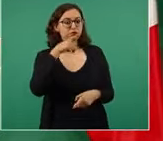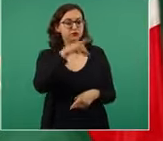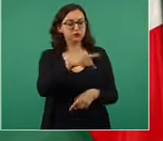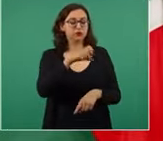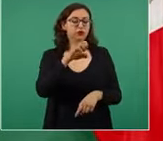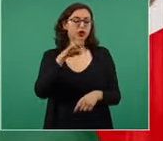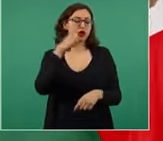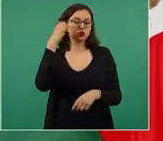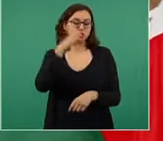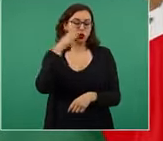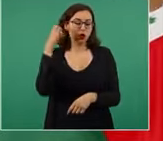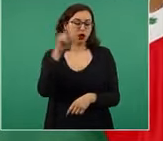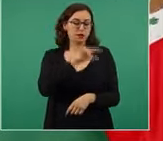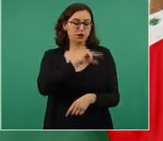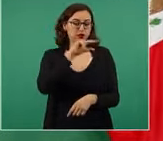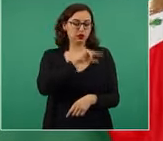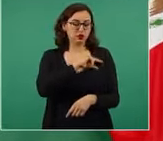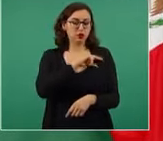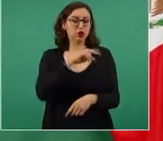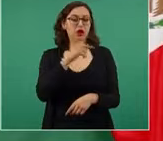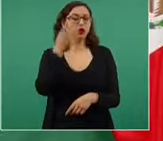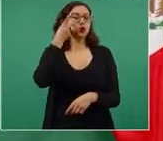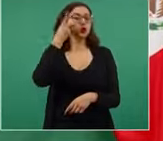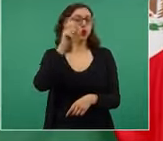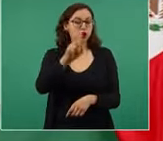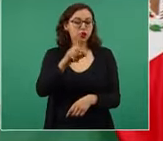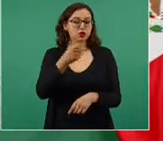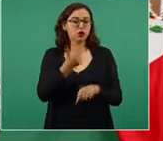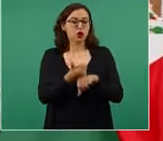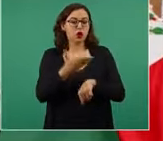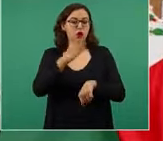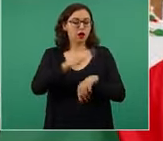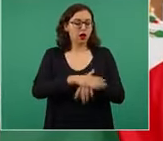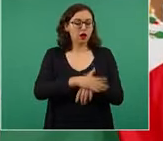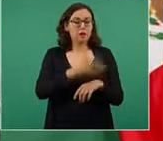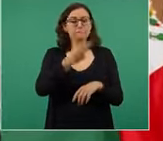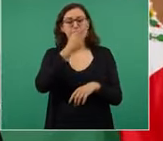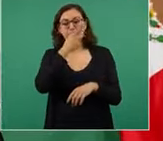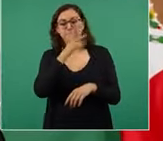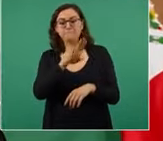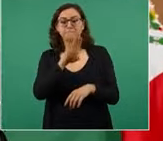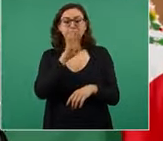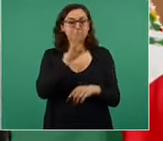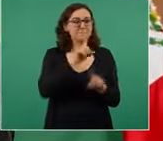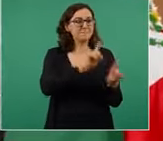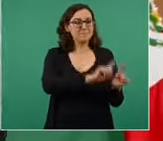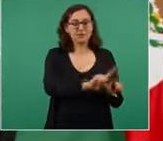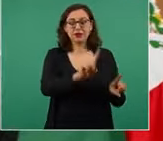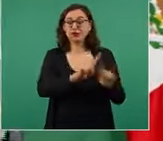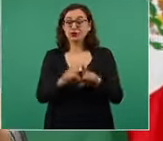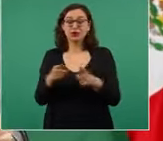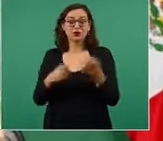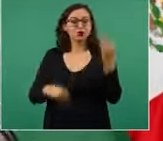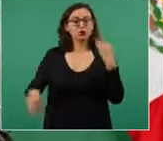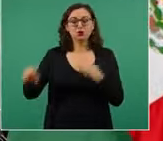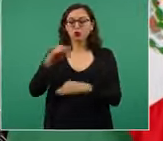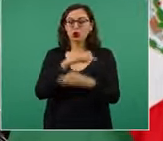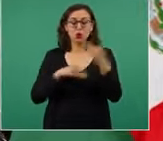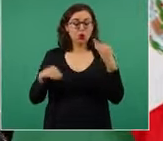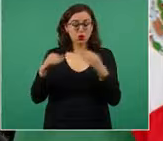administradores de escuelas privadas, padres de familia, madres de familia, que están